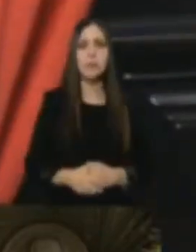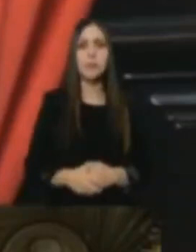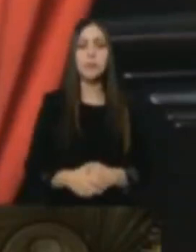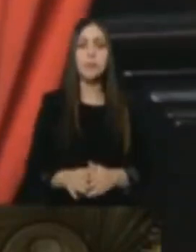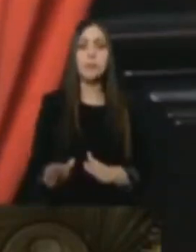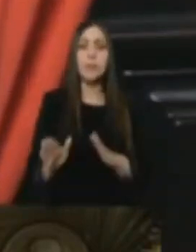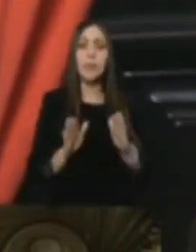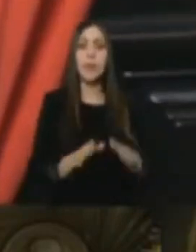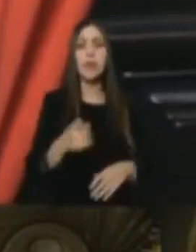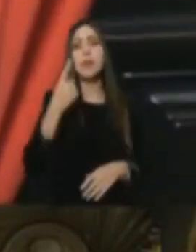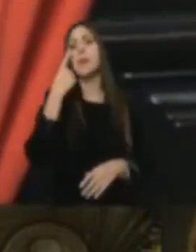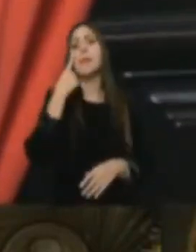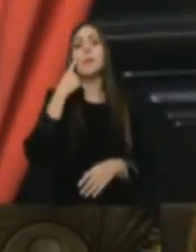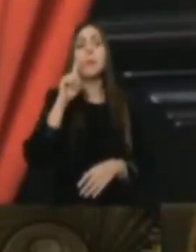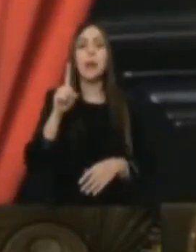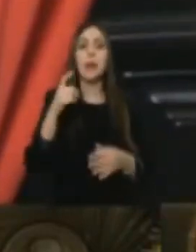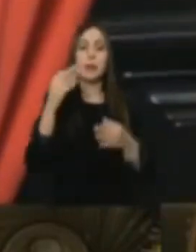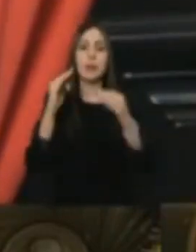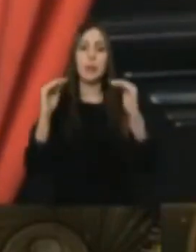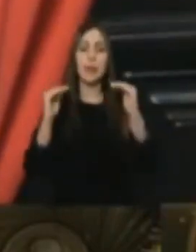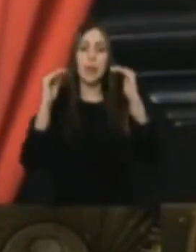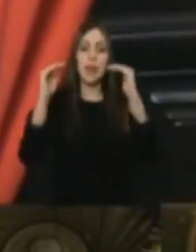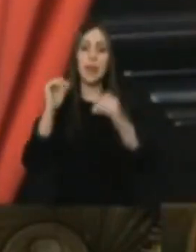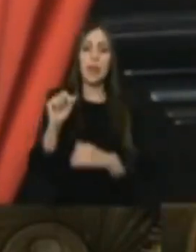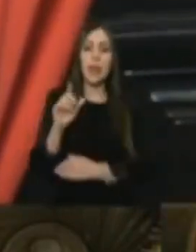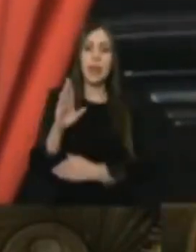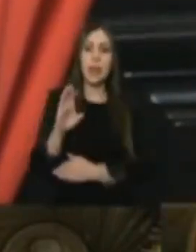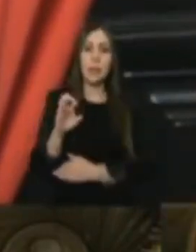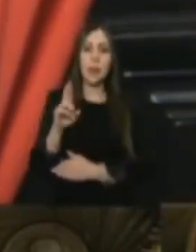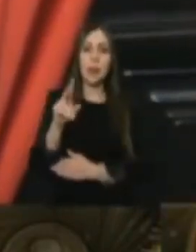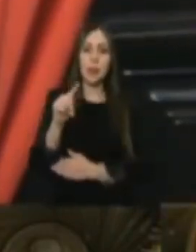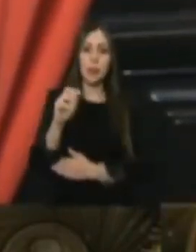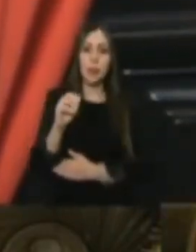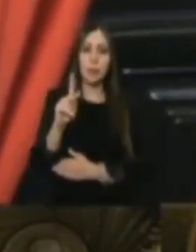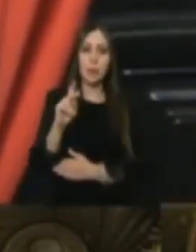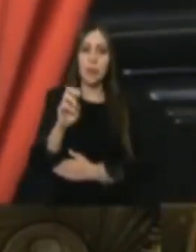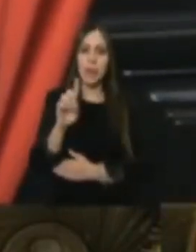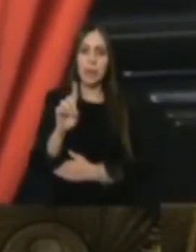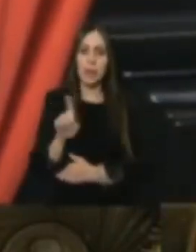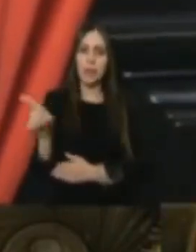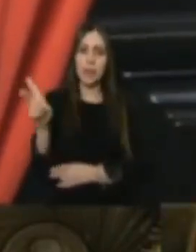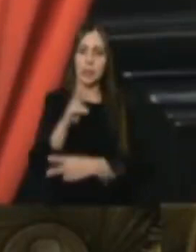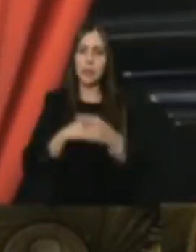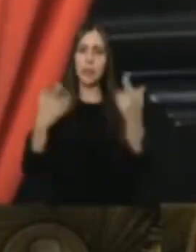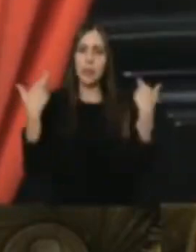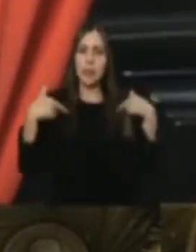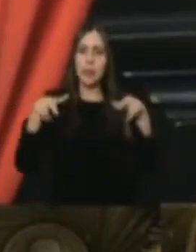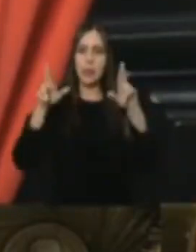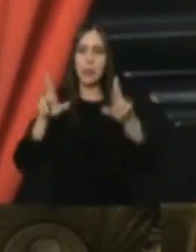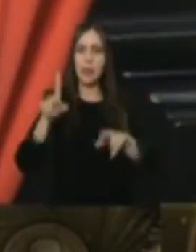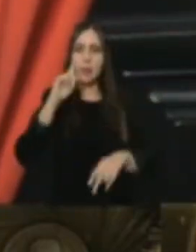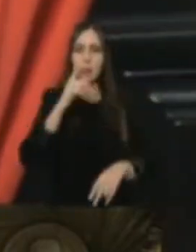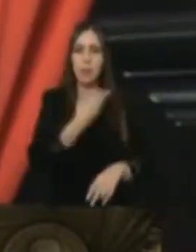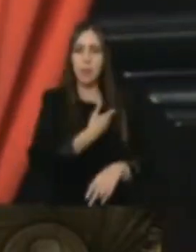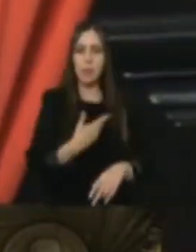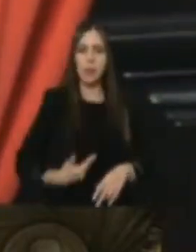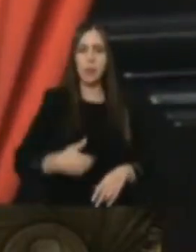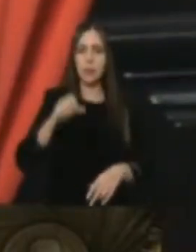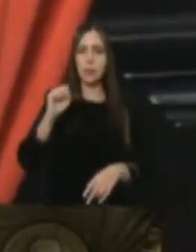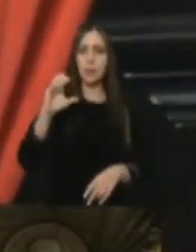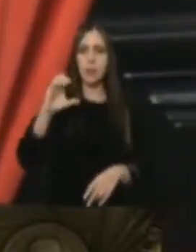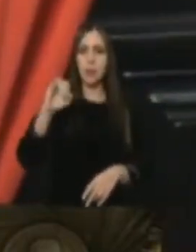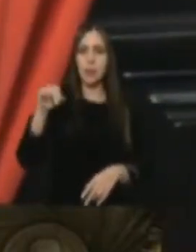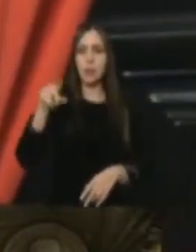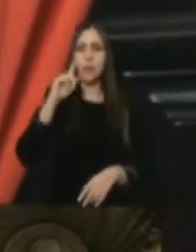Para recibir al ministro Alberto Pérez Dayán, en representación de la presidenta de la Suprema Corte de Justicia de la Nación,